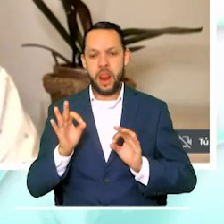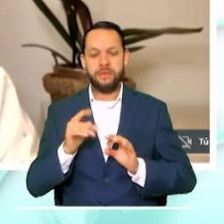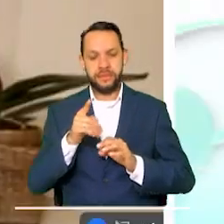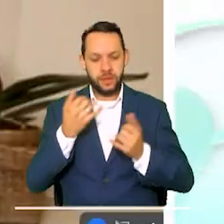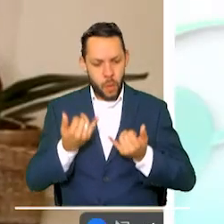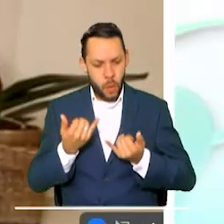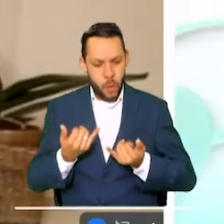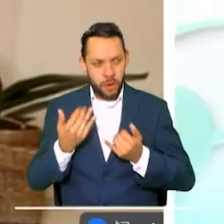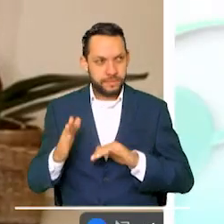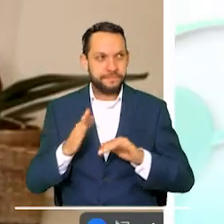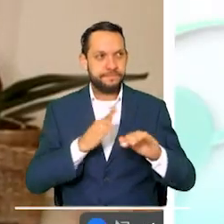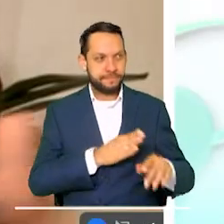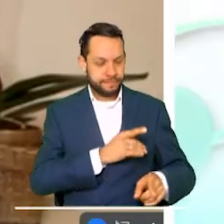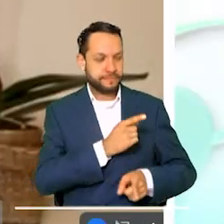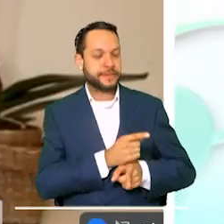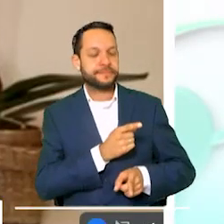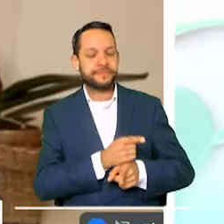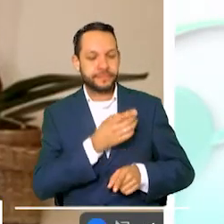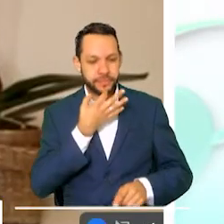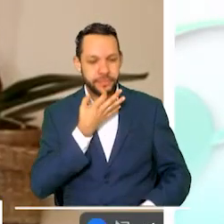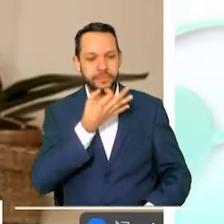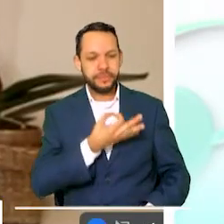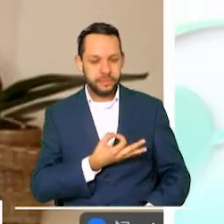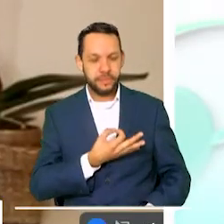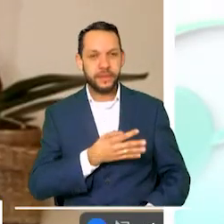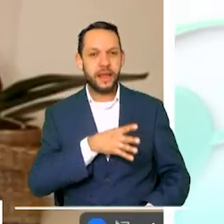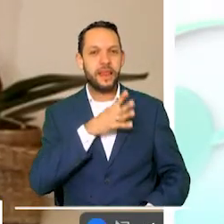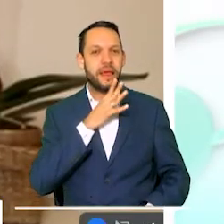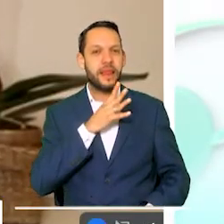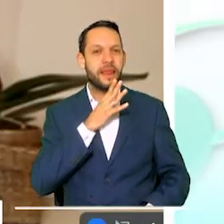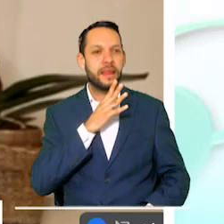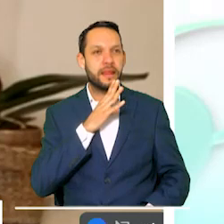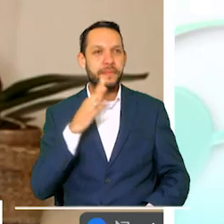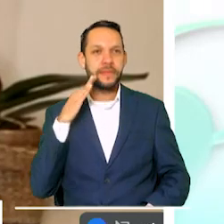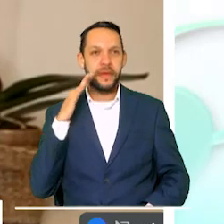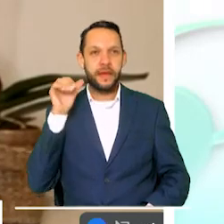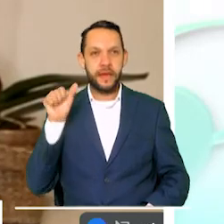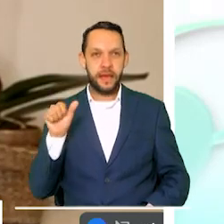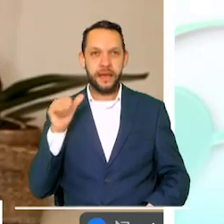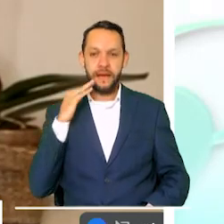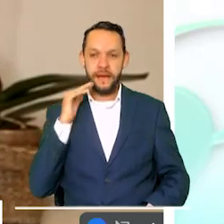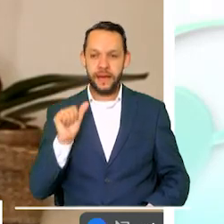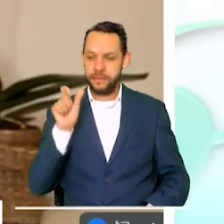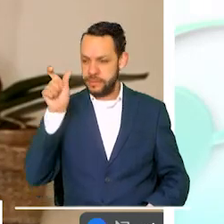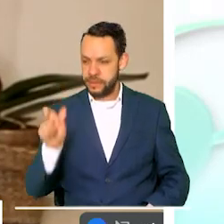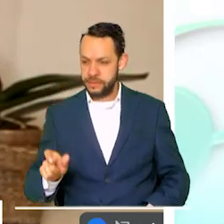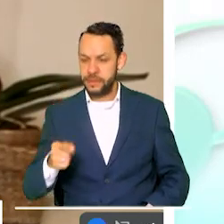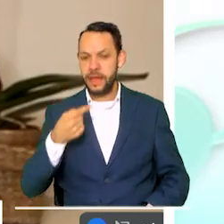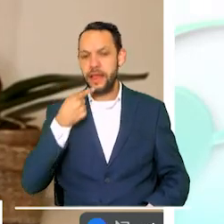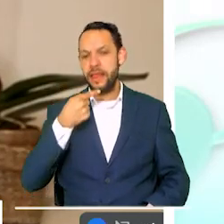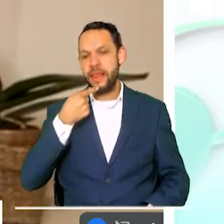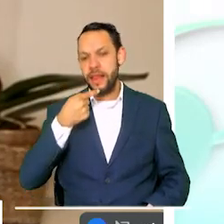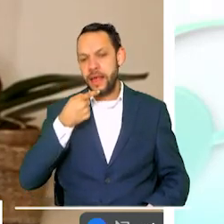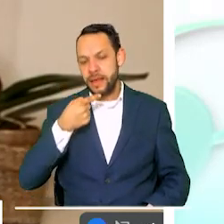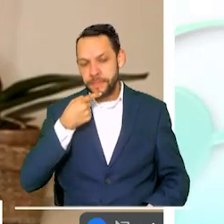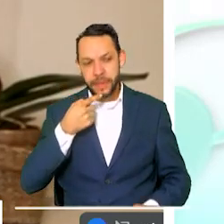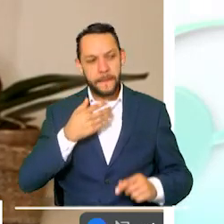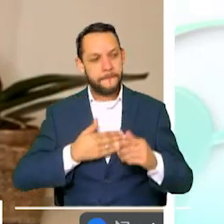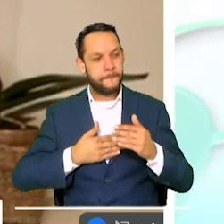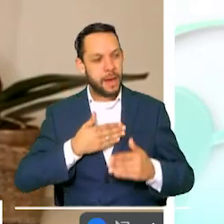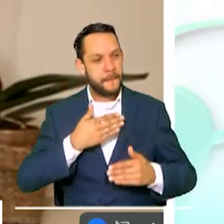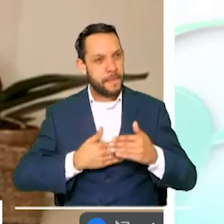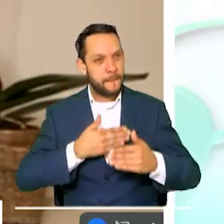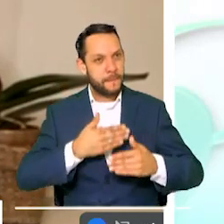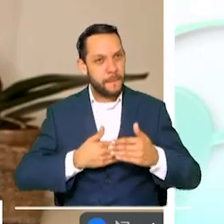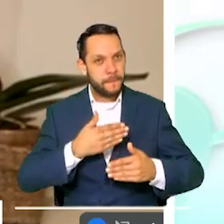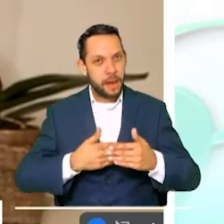que sí, Krish. Y ahorita, escuchando a la doctora, pues precisamente ella nos está dando la pauta del por qué